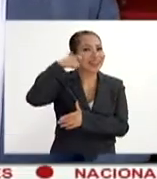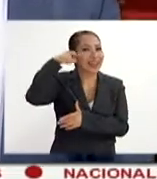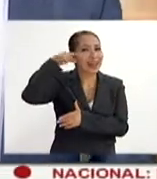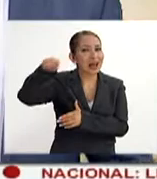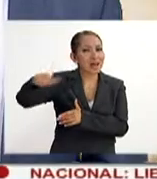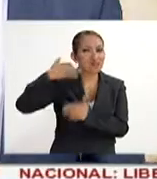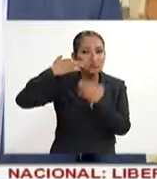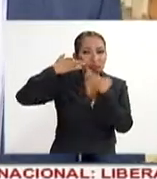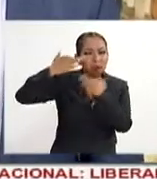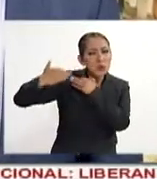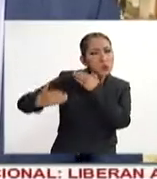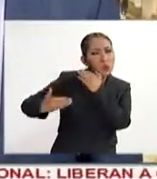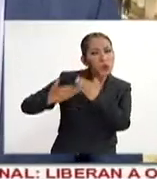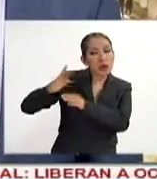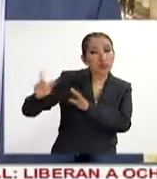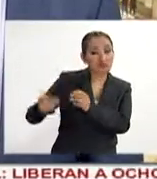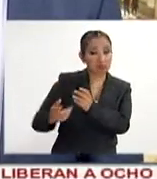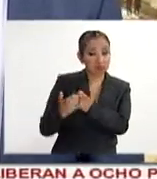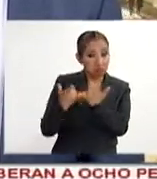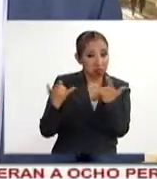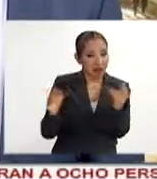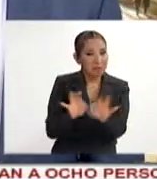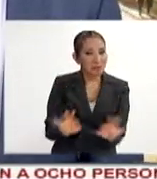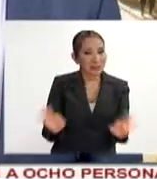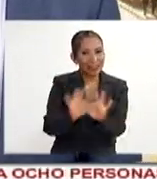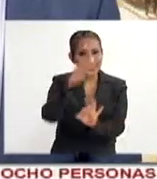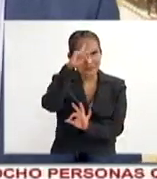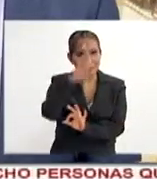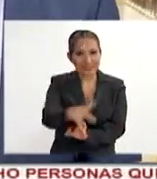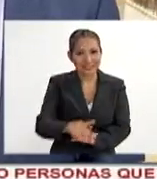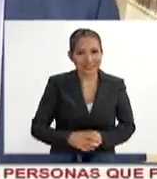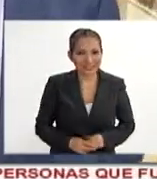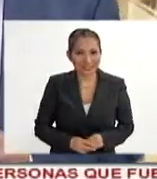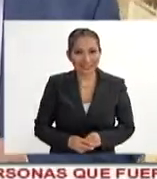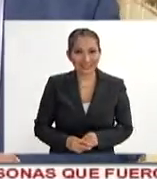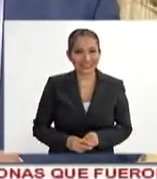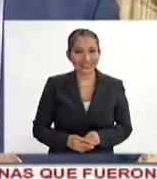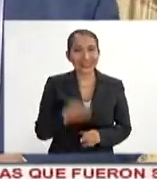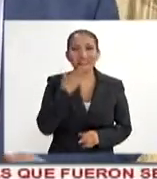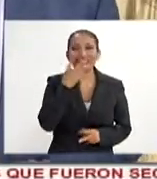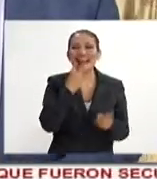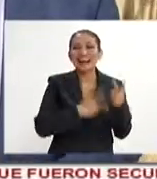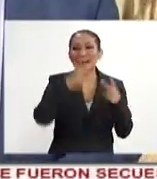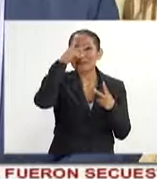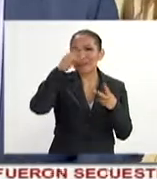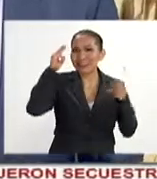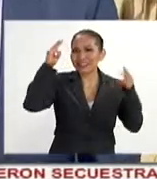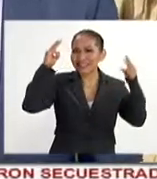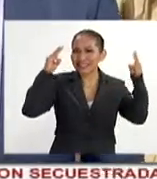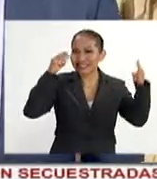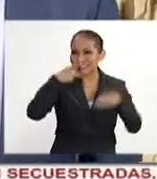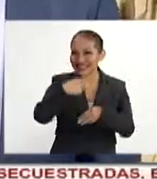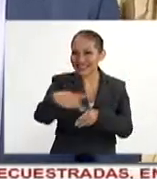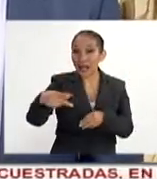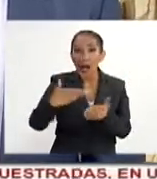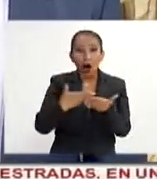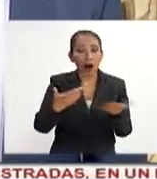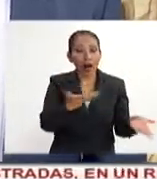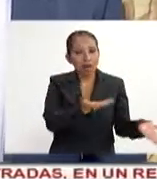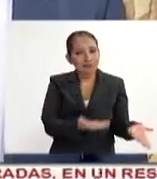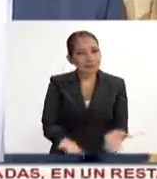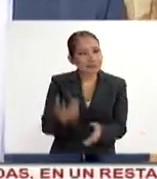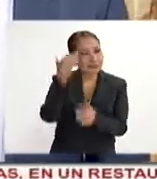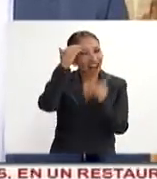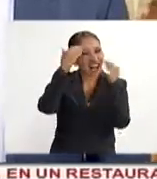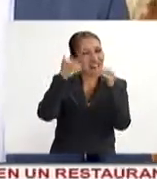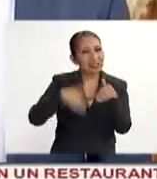que ha sido testigo de algunos de los episodios más importantes de nuestra historia. Bienvenidos a México es tu museo, y hoy los invito a